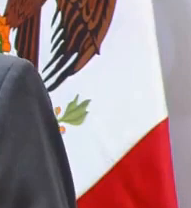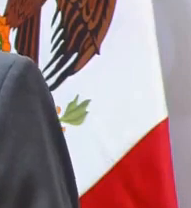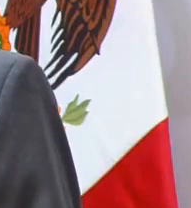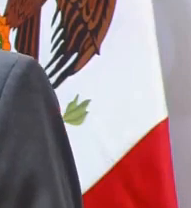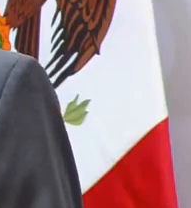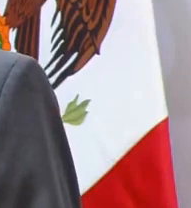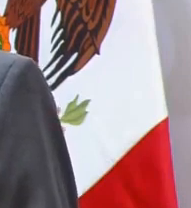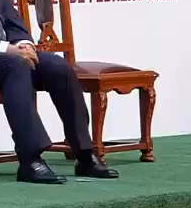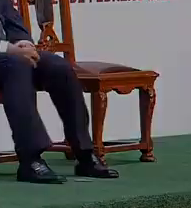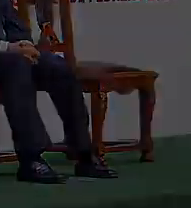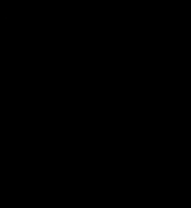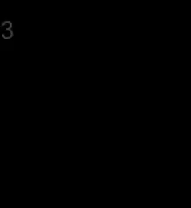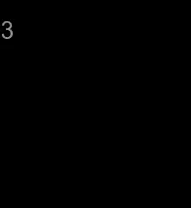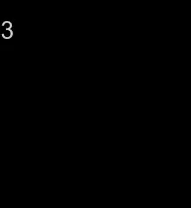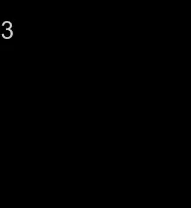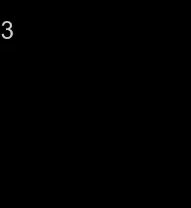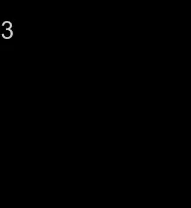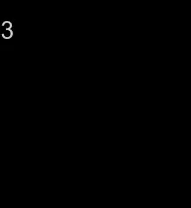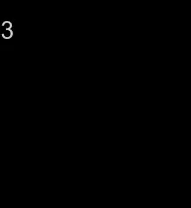ayuda al embajador.